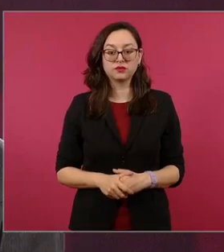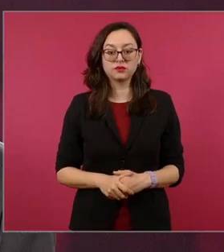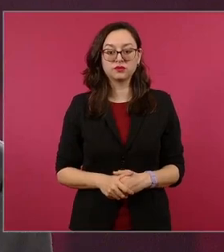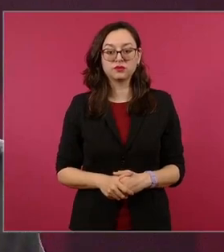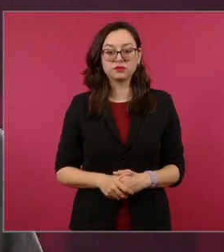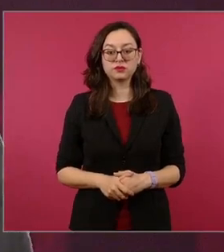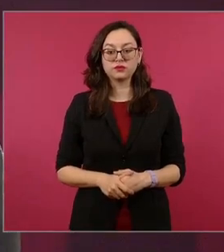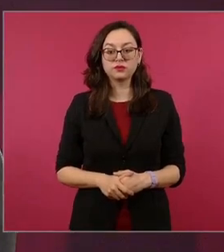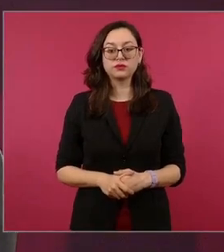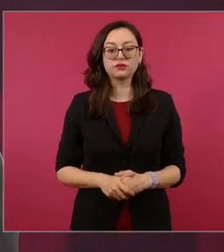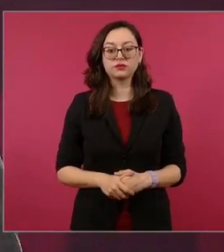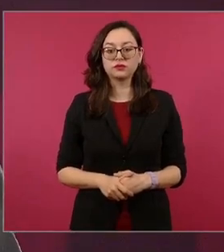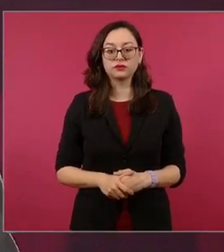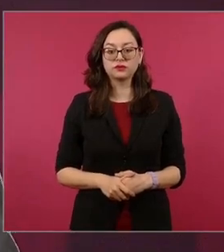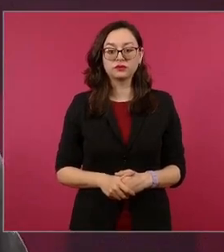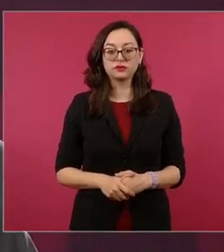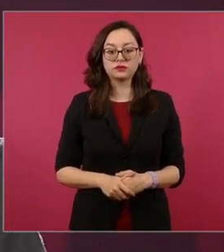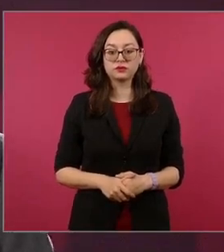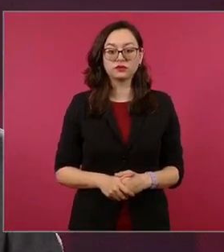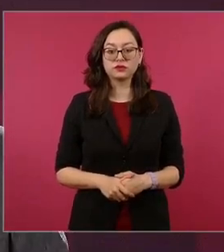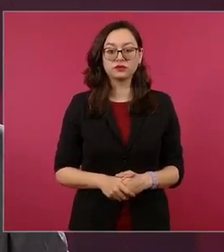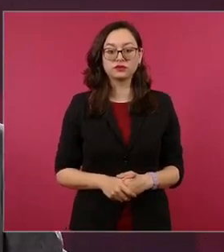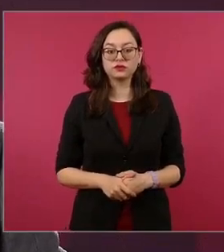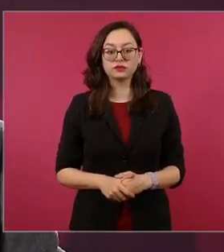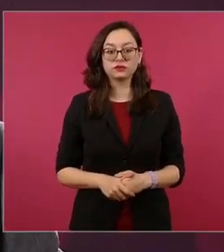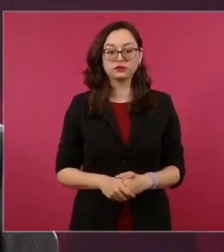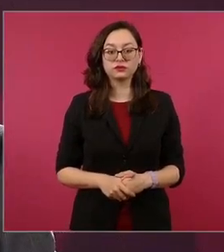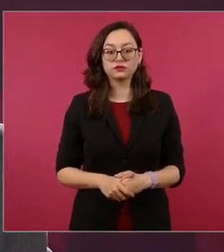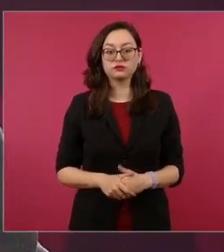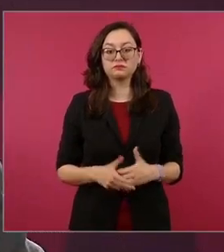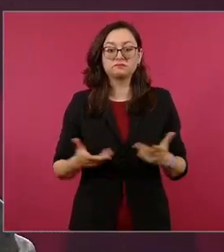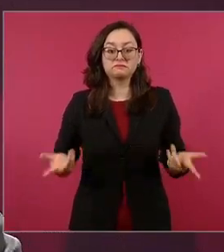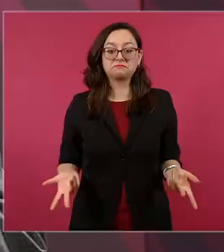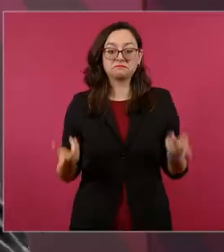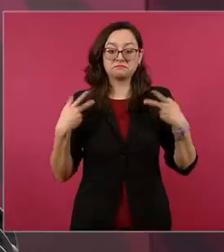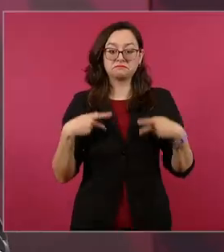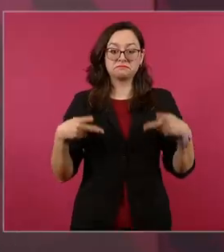así como hay personas que no me quieren,